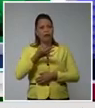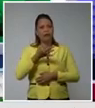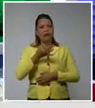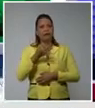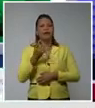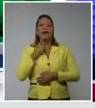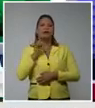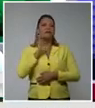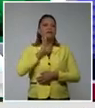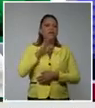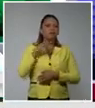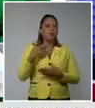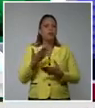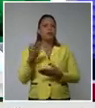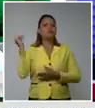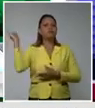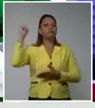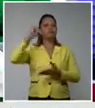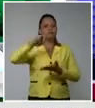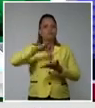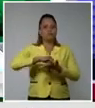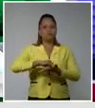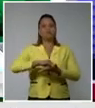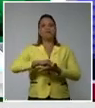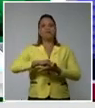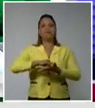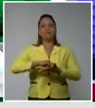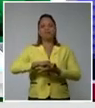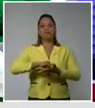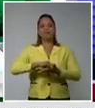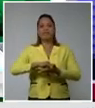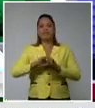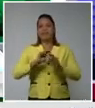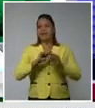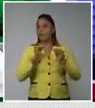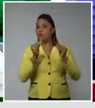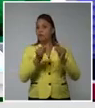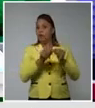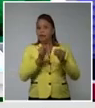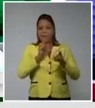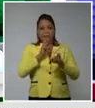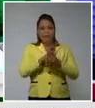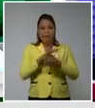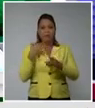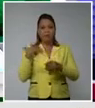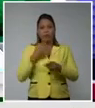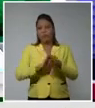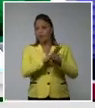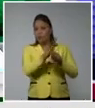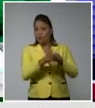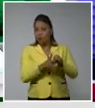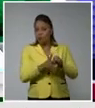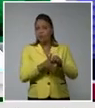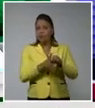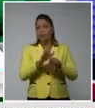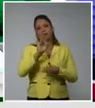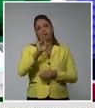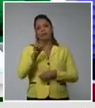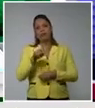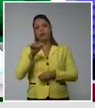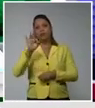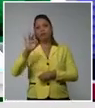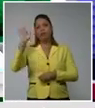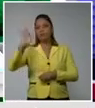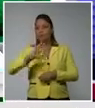de infección en el extranjero. Y ya en el acumulado, desde el inicio de la pandemia, el 7,8%